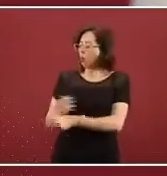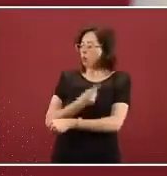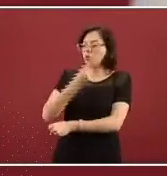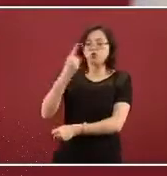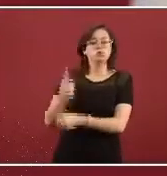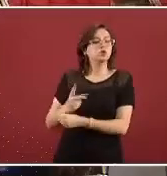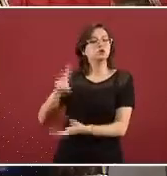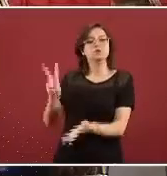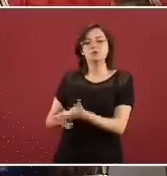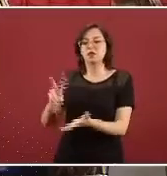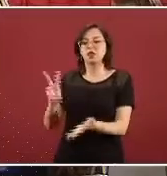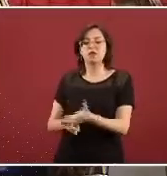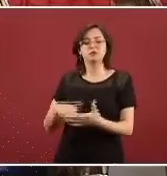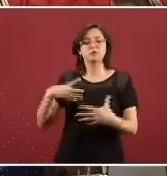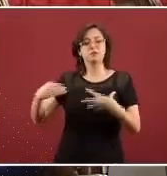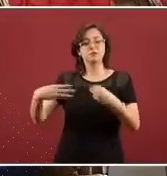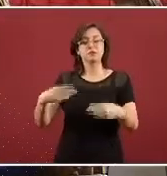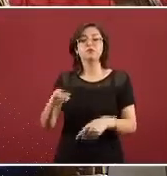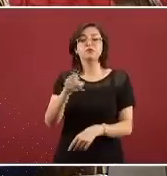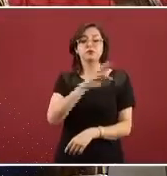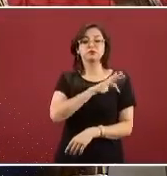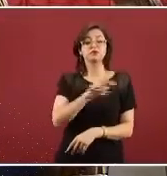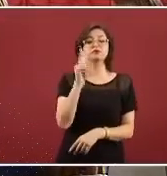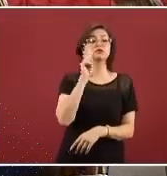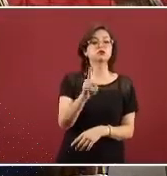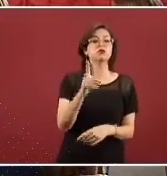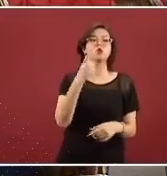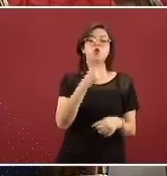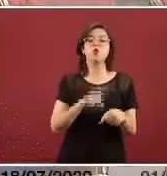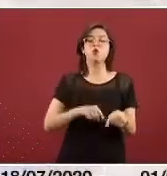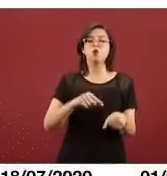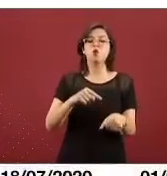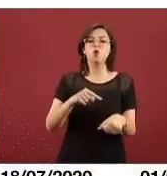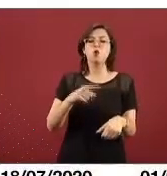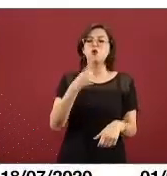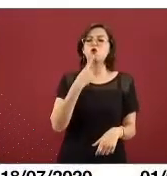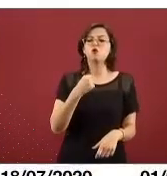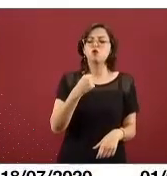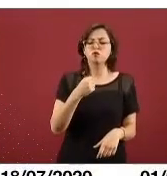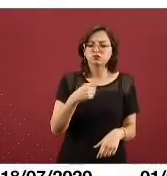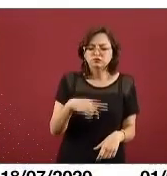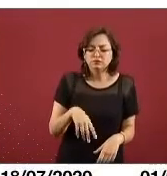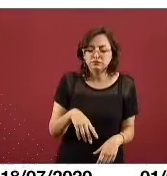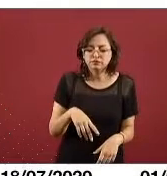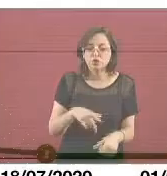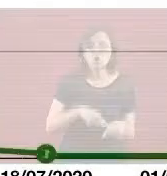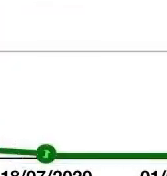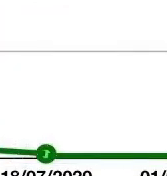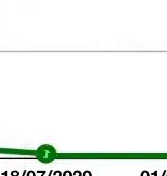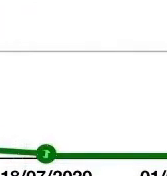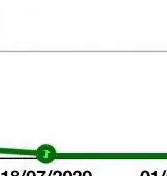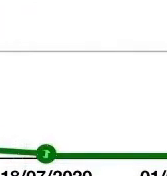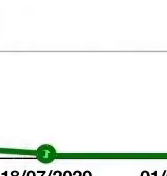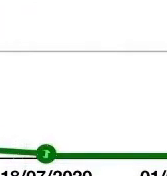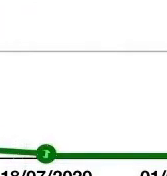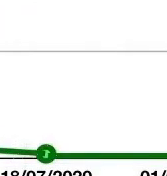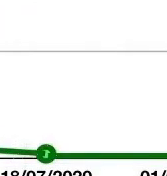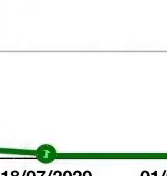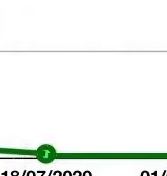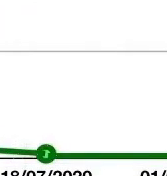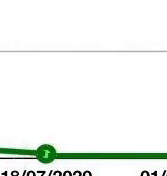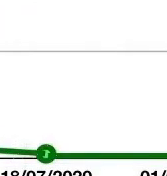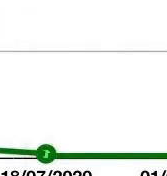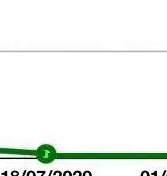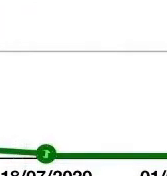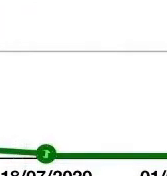de reducir la transmisión. En la curva naranja sería lo que se estima la historia natural de esta epidemia. La epidemia